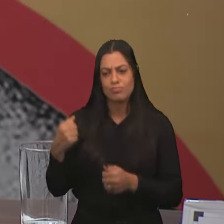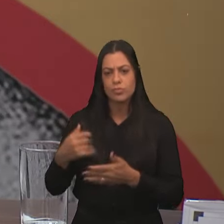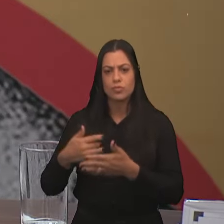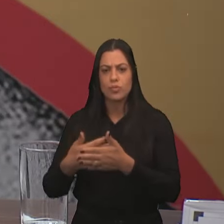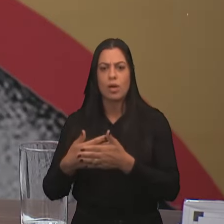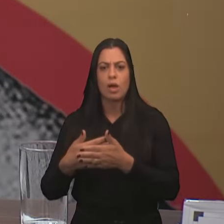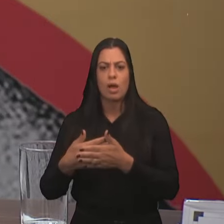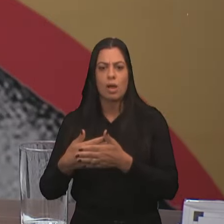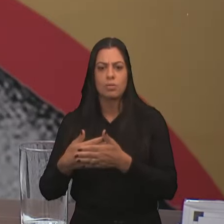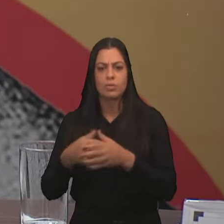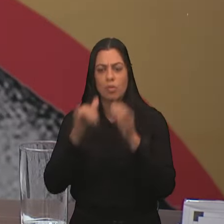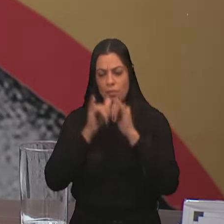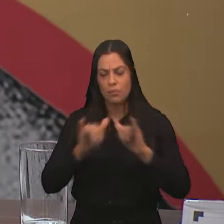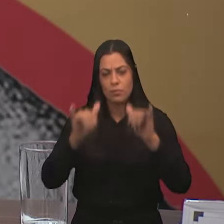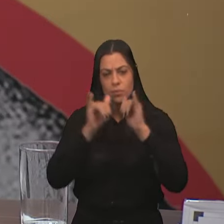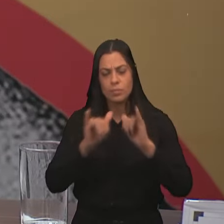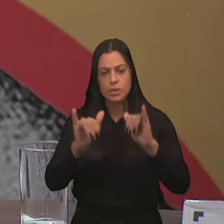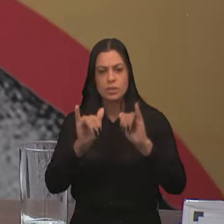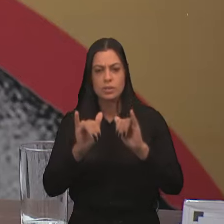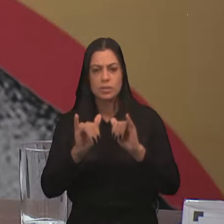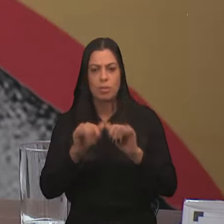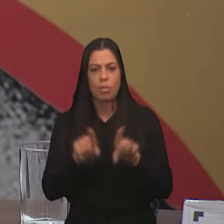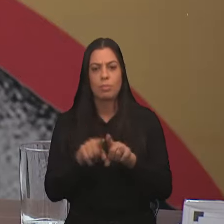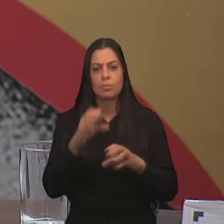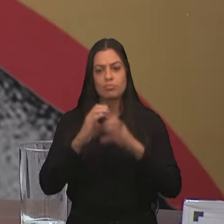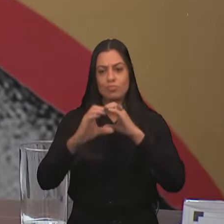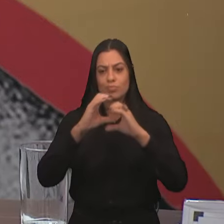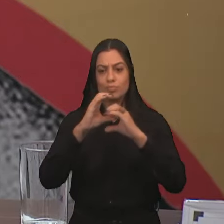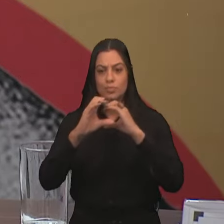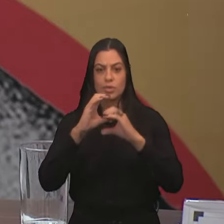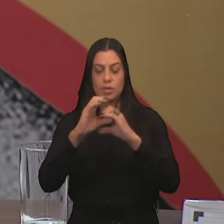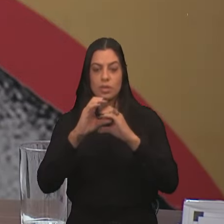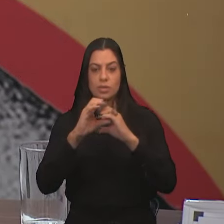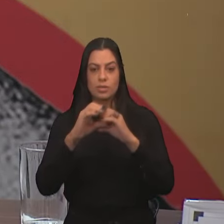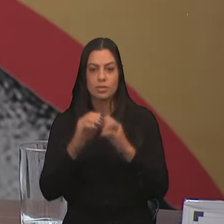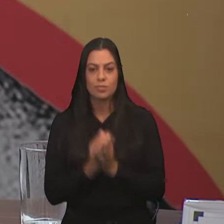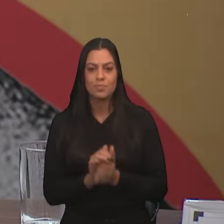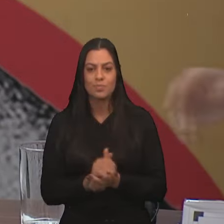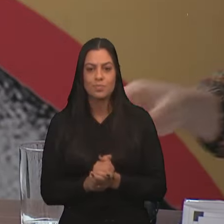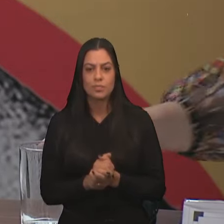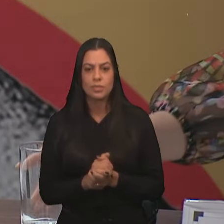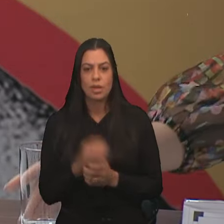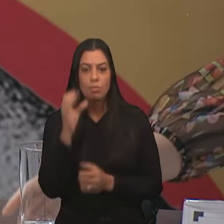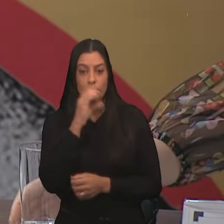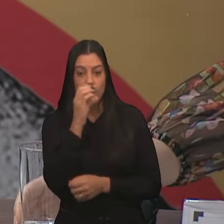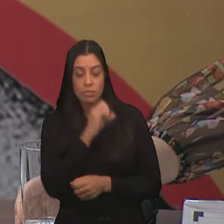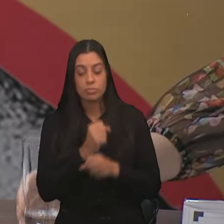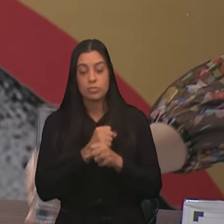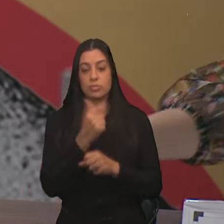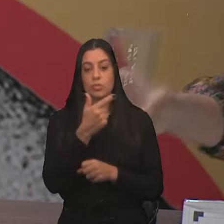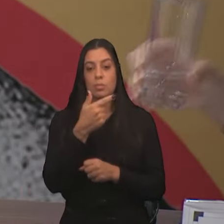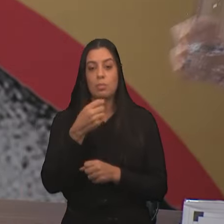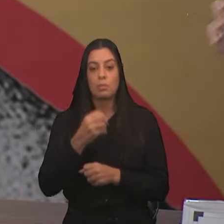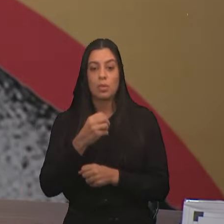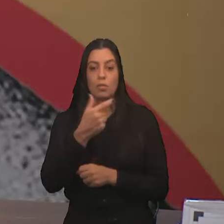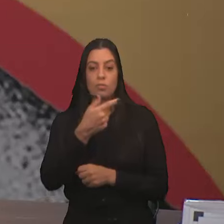IA al ecosistema de información y comunicación. Es urgente en